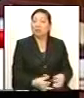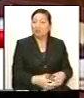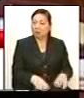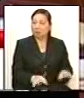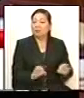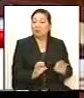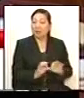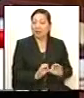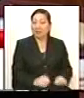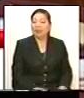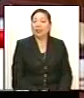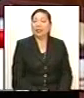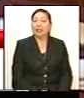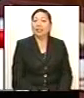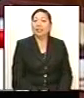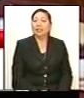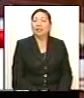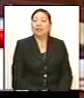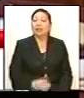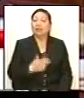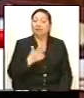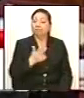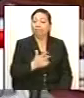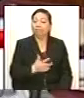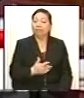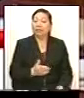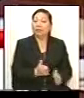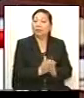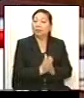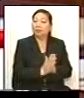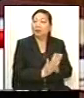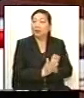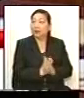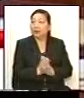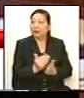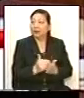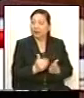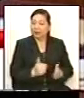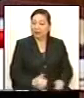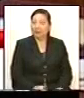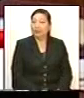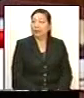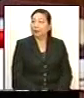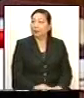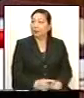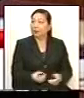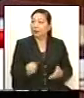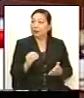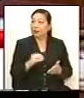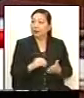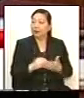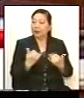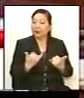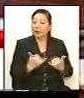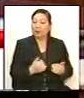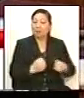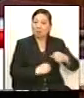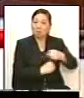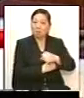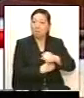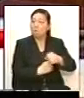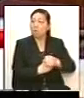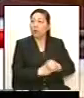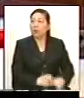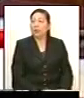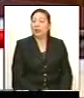importancia al transporte ferroviario, ¿no? Aprovechando la implementación del puente